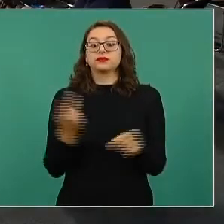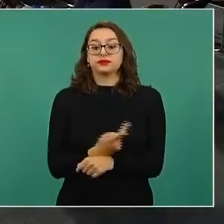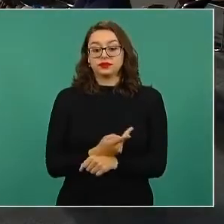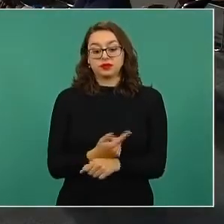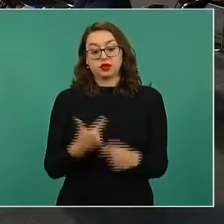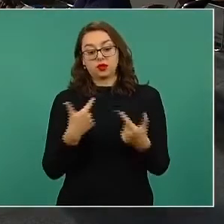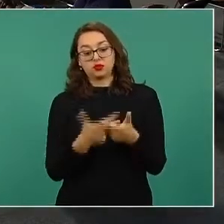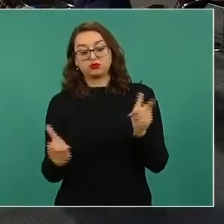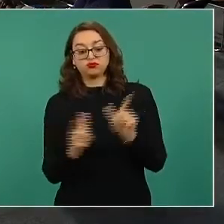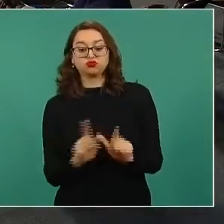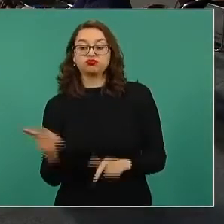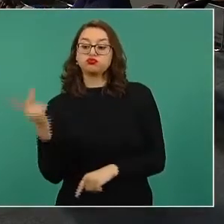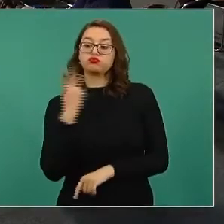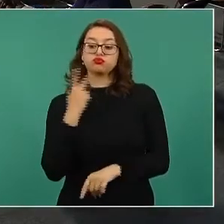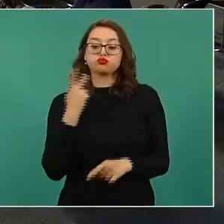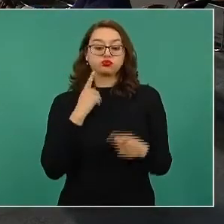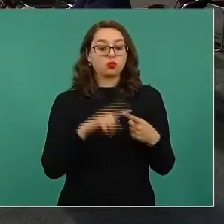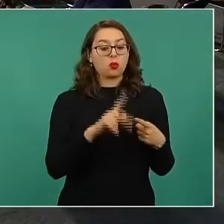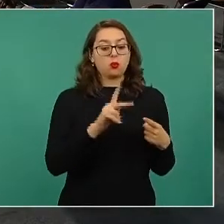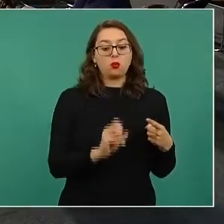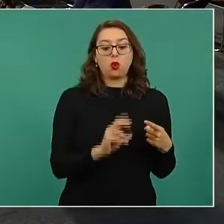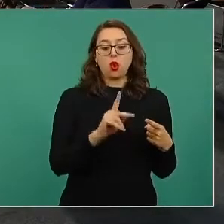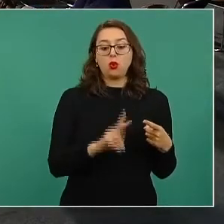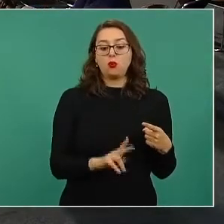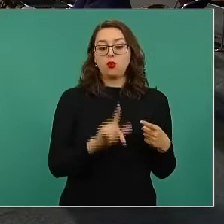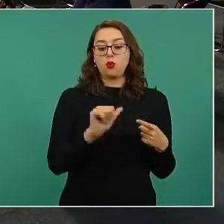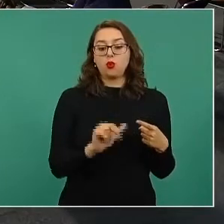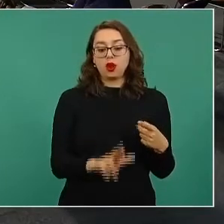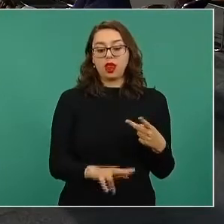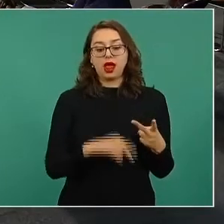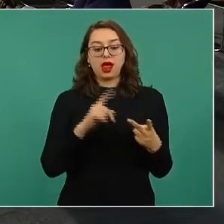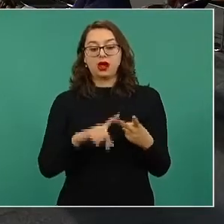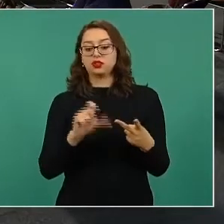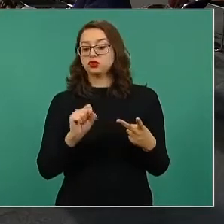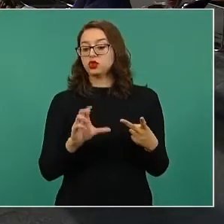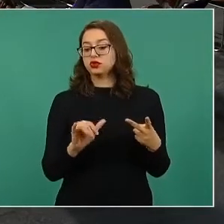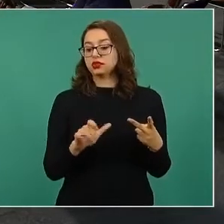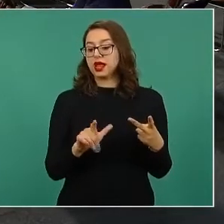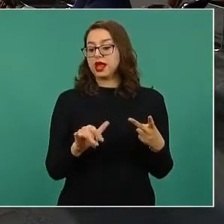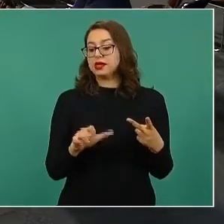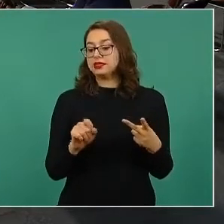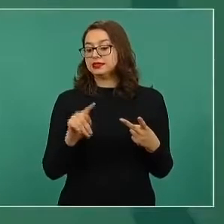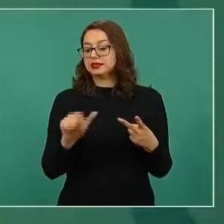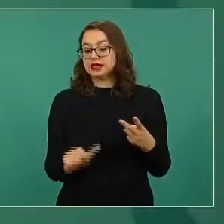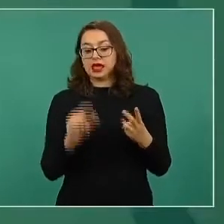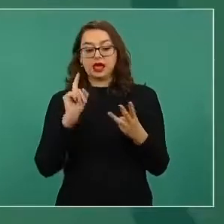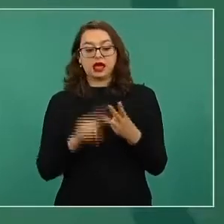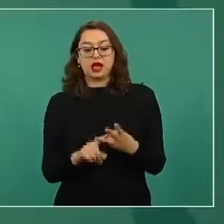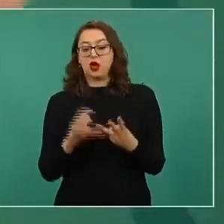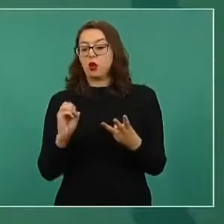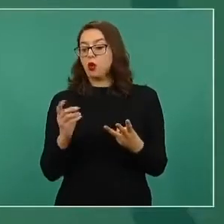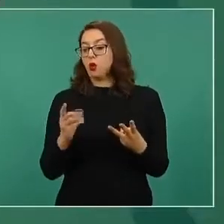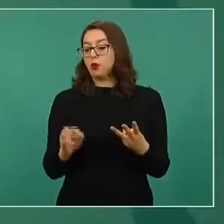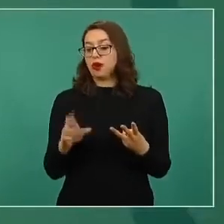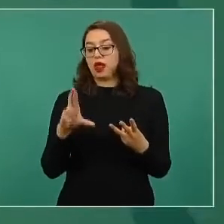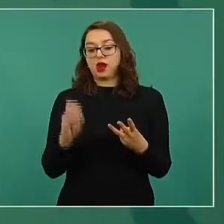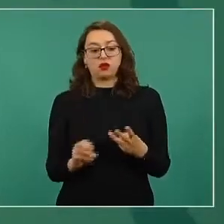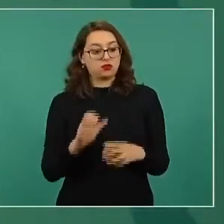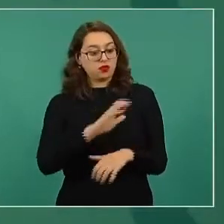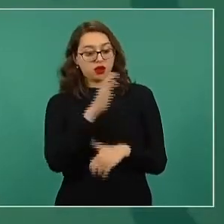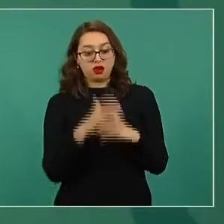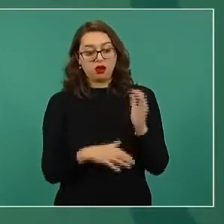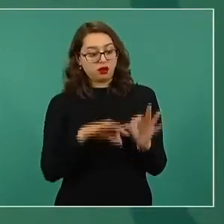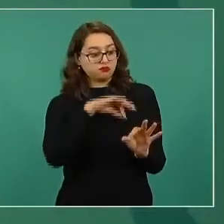el Partido Socialista Obrero Español, en el PSOE, y pasaban a las empresas,